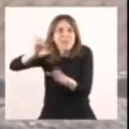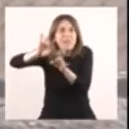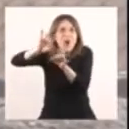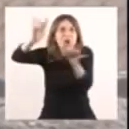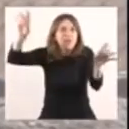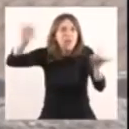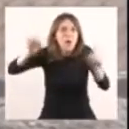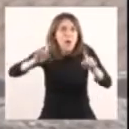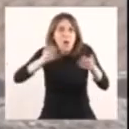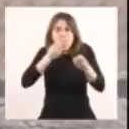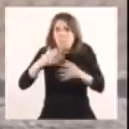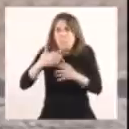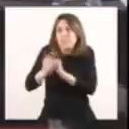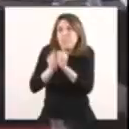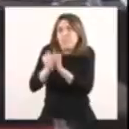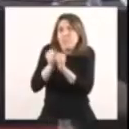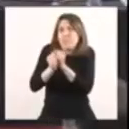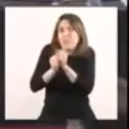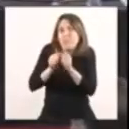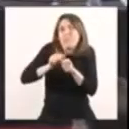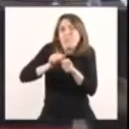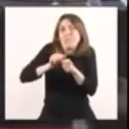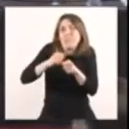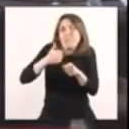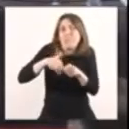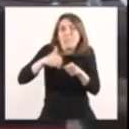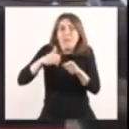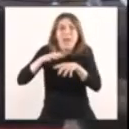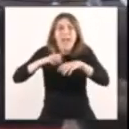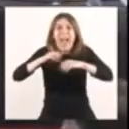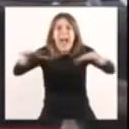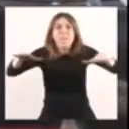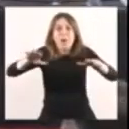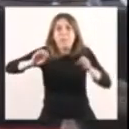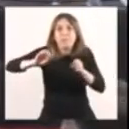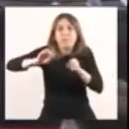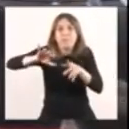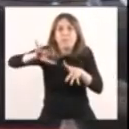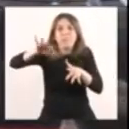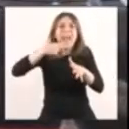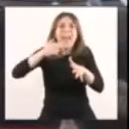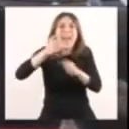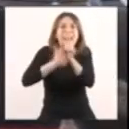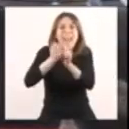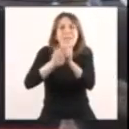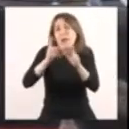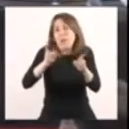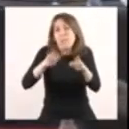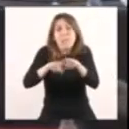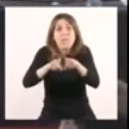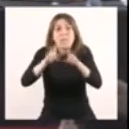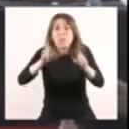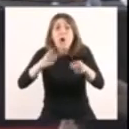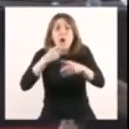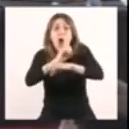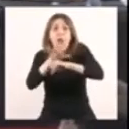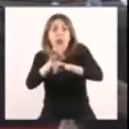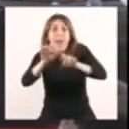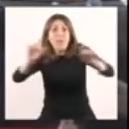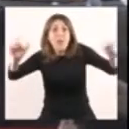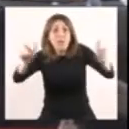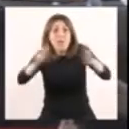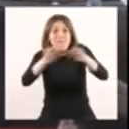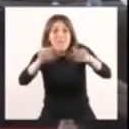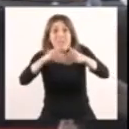energía limpia, que es una demanda del mundo post-pandemia, y en el que yo me